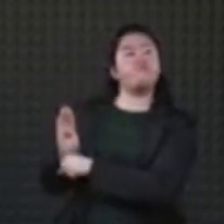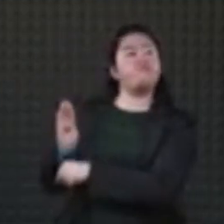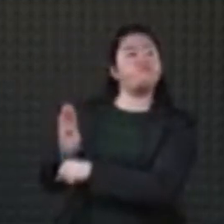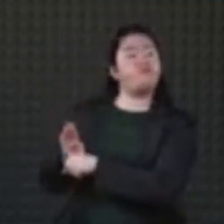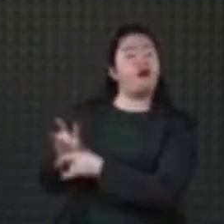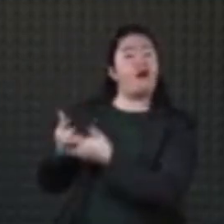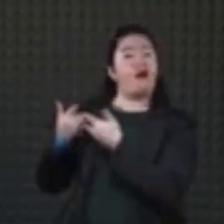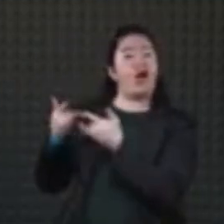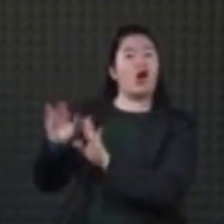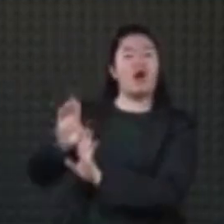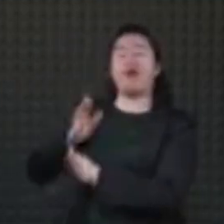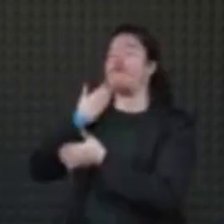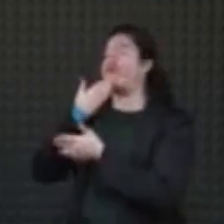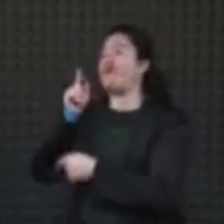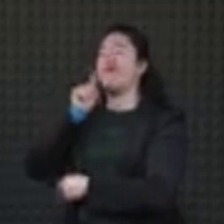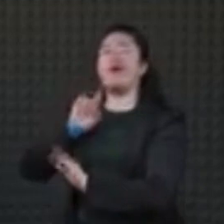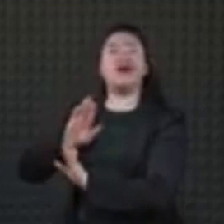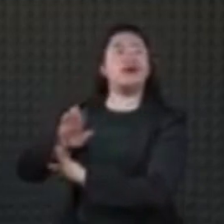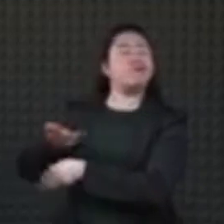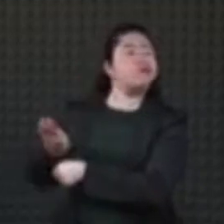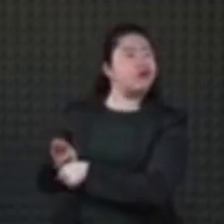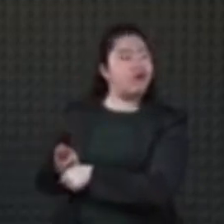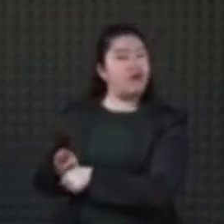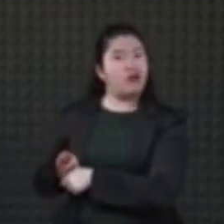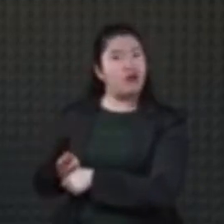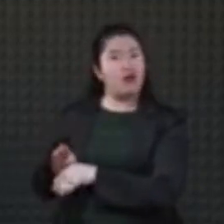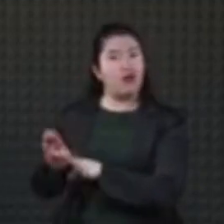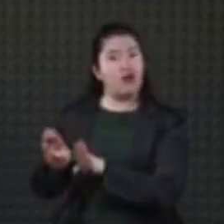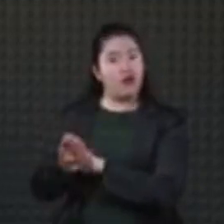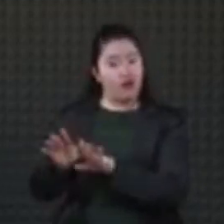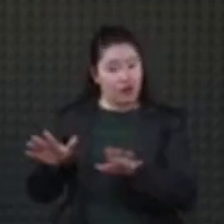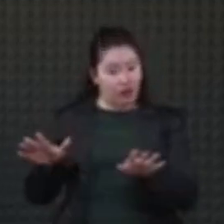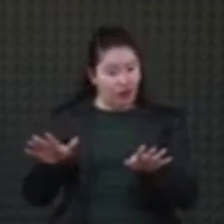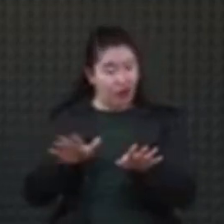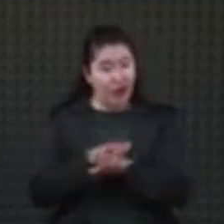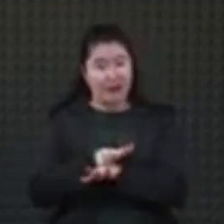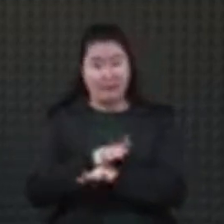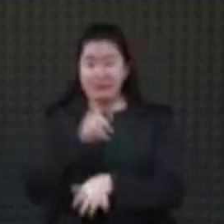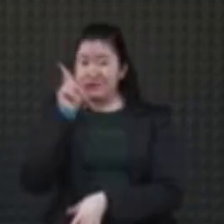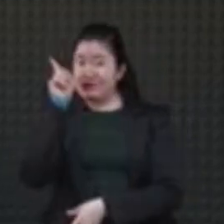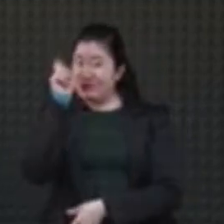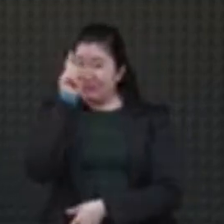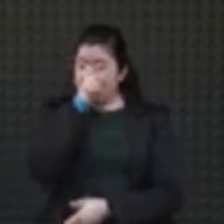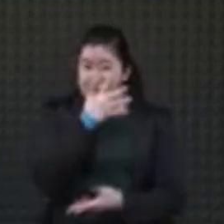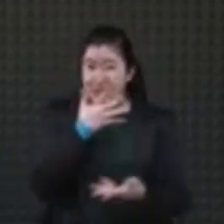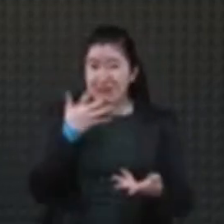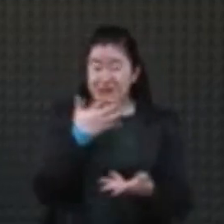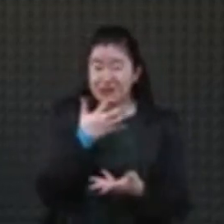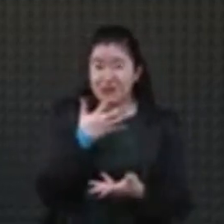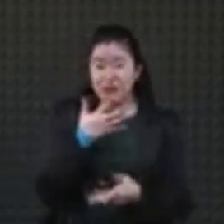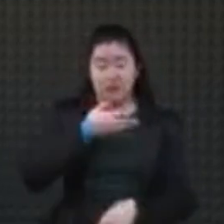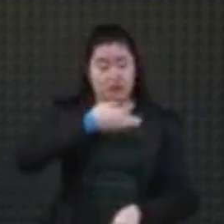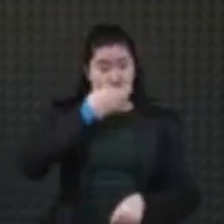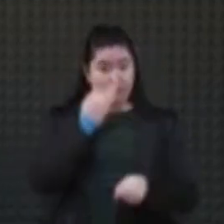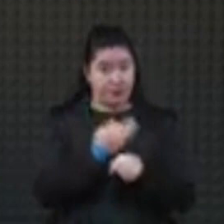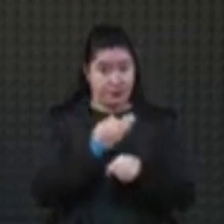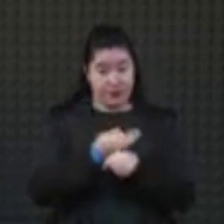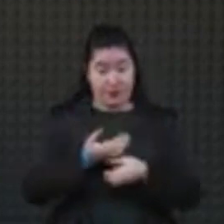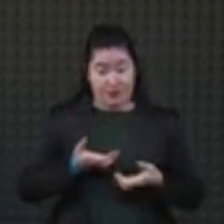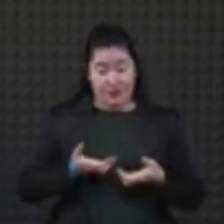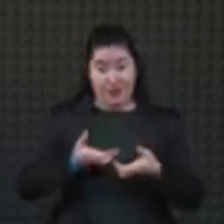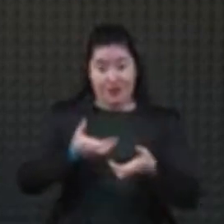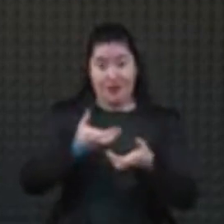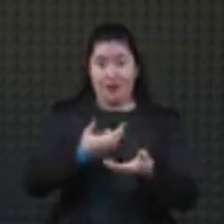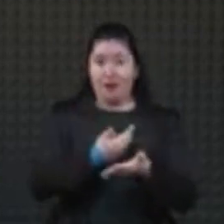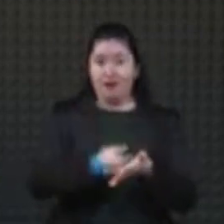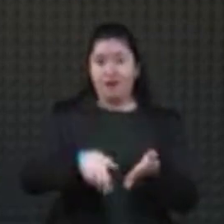complicidad y dificulta el cambio. Hacer el Paseo de las Heroínas con 14 mujeres le habla